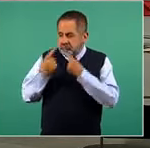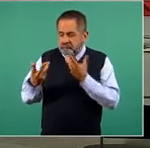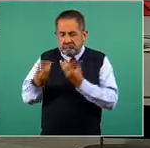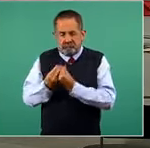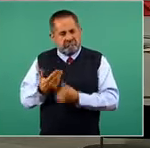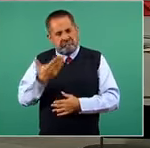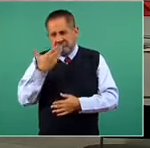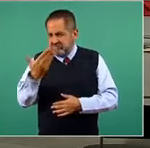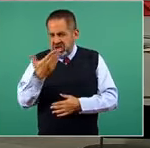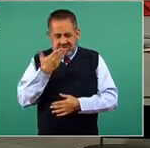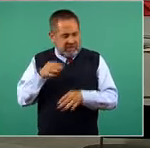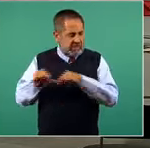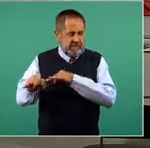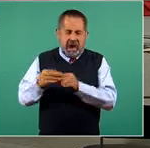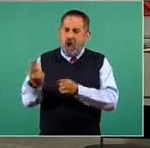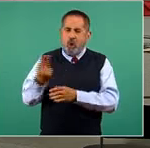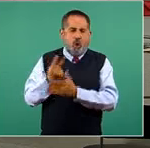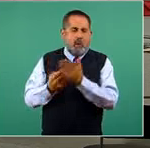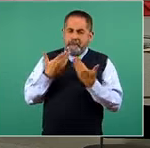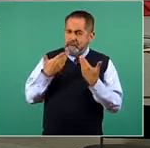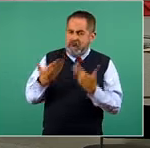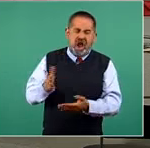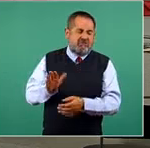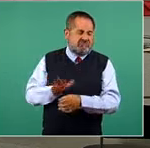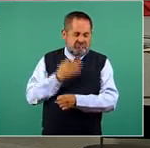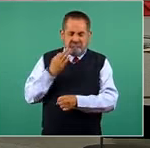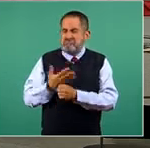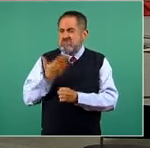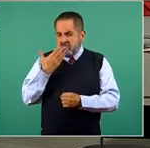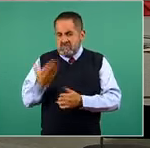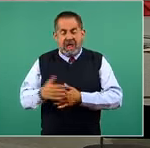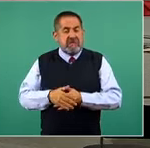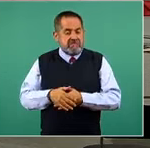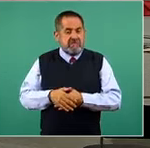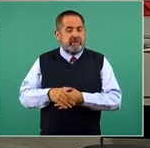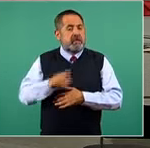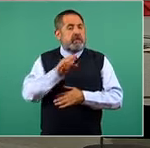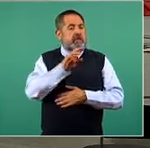muy satisfechos a ambas partes. Por cierto, en el portal Coronavirus